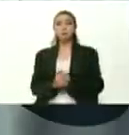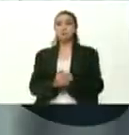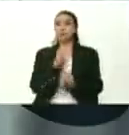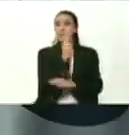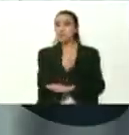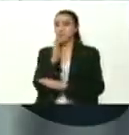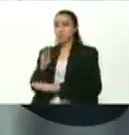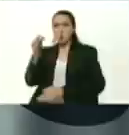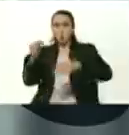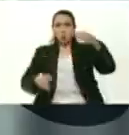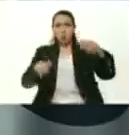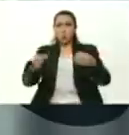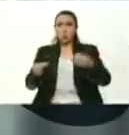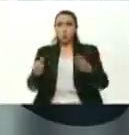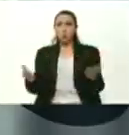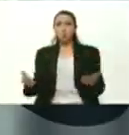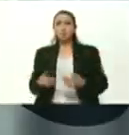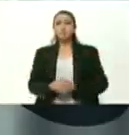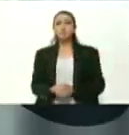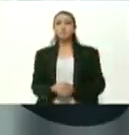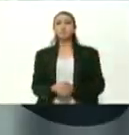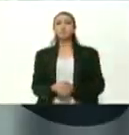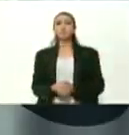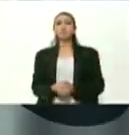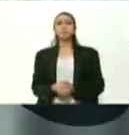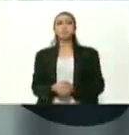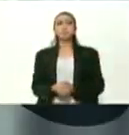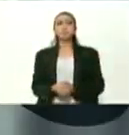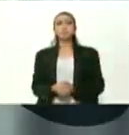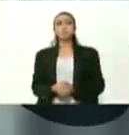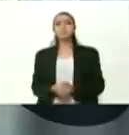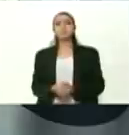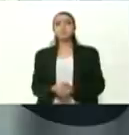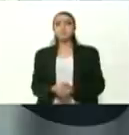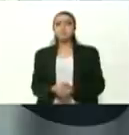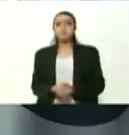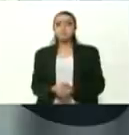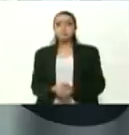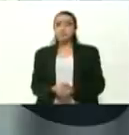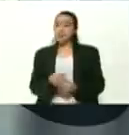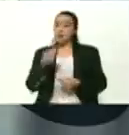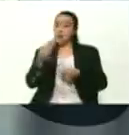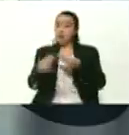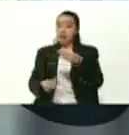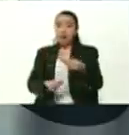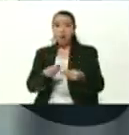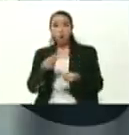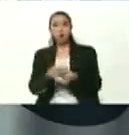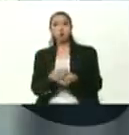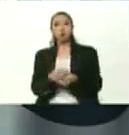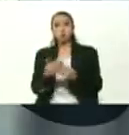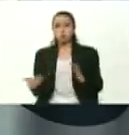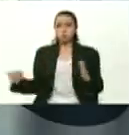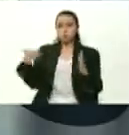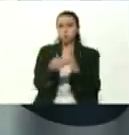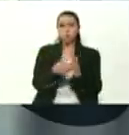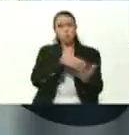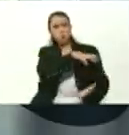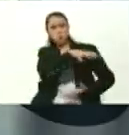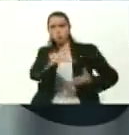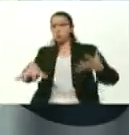sancionar y judicializar, por ejemplo, la acción criminal